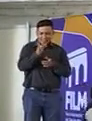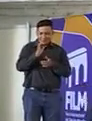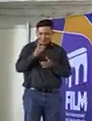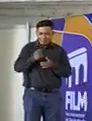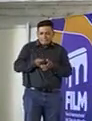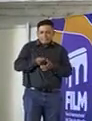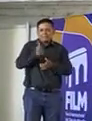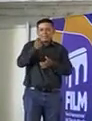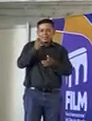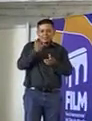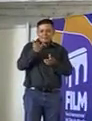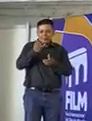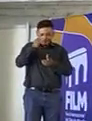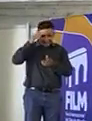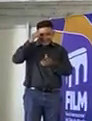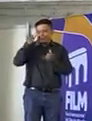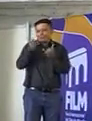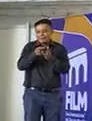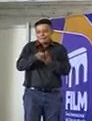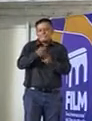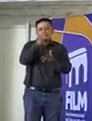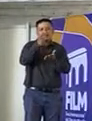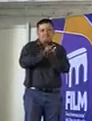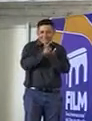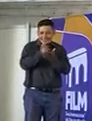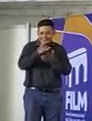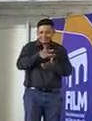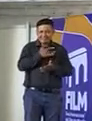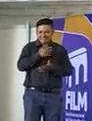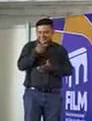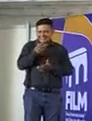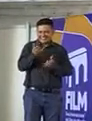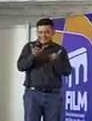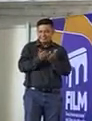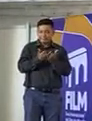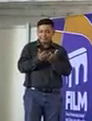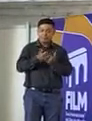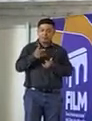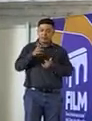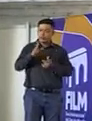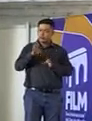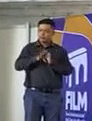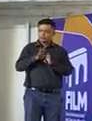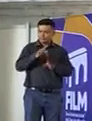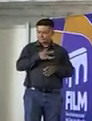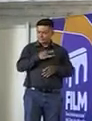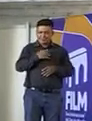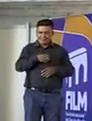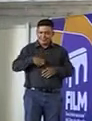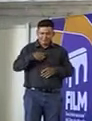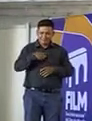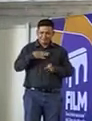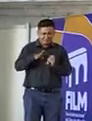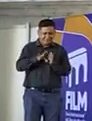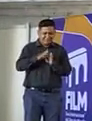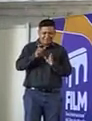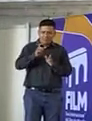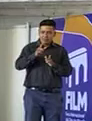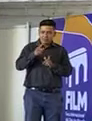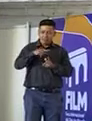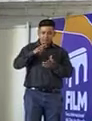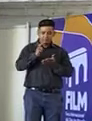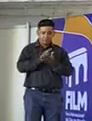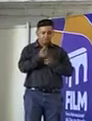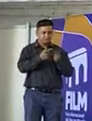lugar. ¿Cómo no alegrarse cuando un proyecto de larga duración llega a buen término? ¿Cómo no celebrar que en